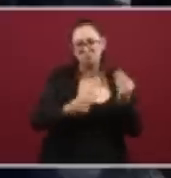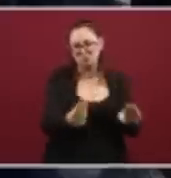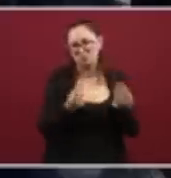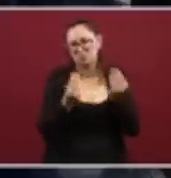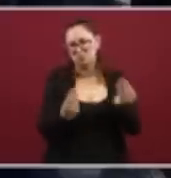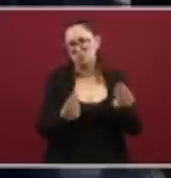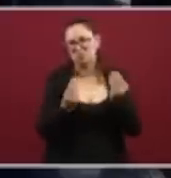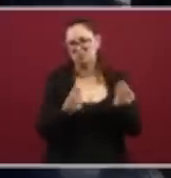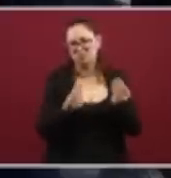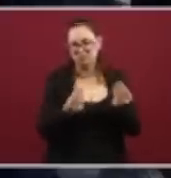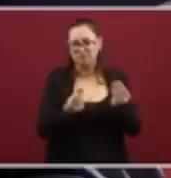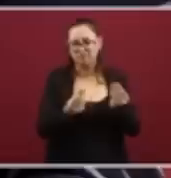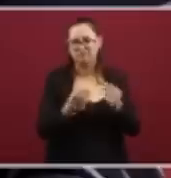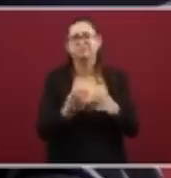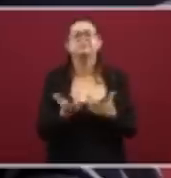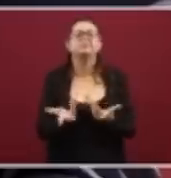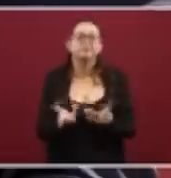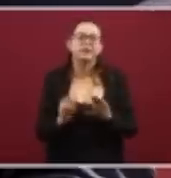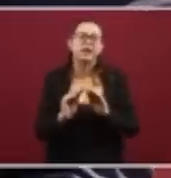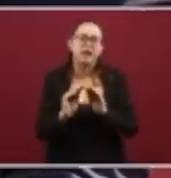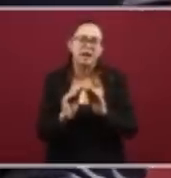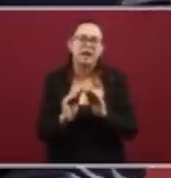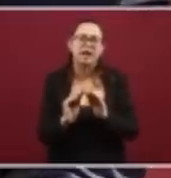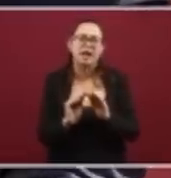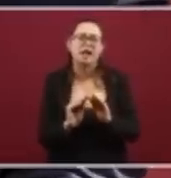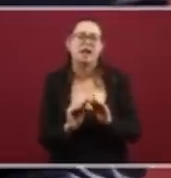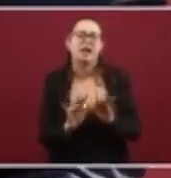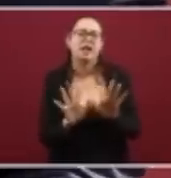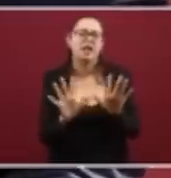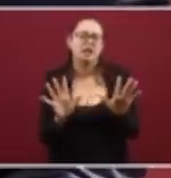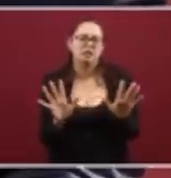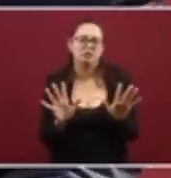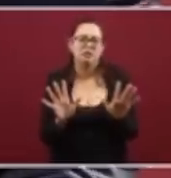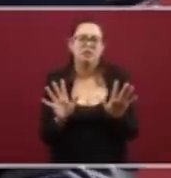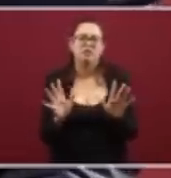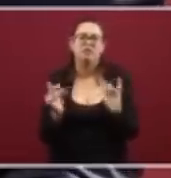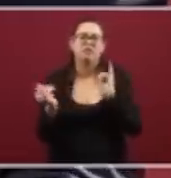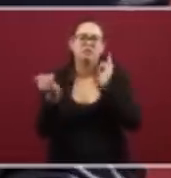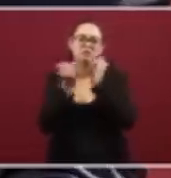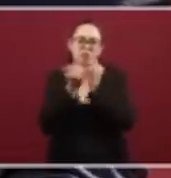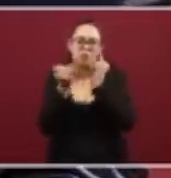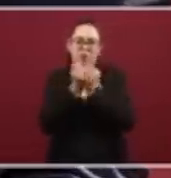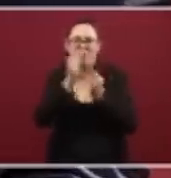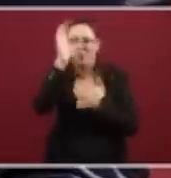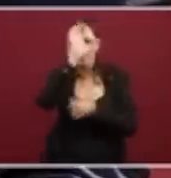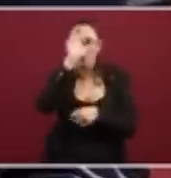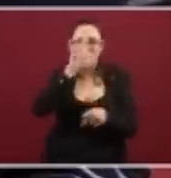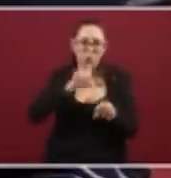y desde luego tenemos relaciones culturales